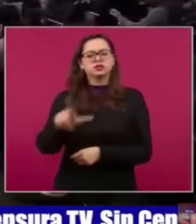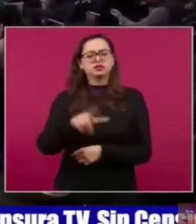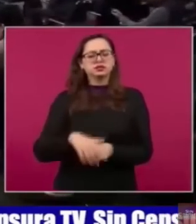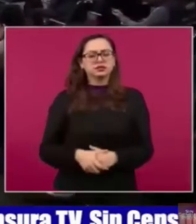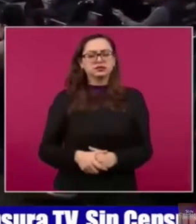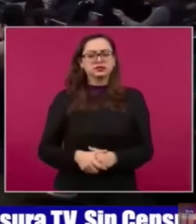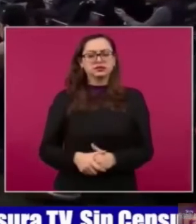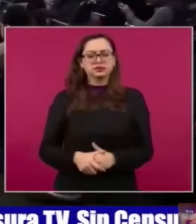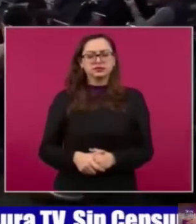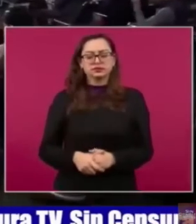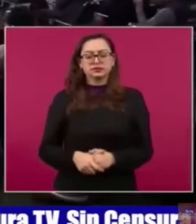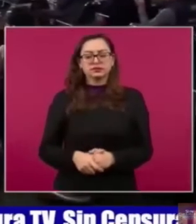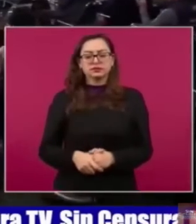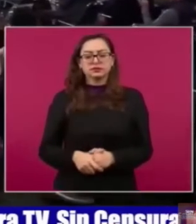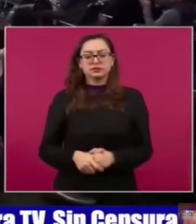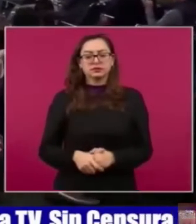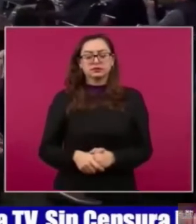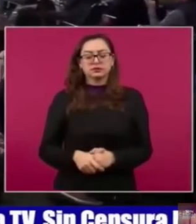¿Ah?